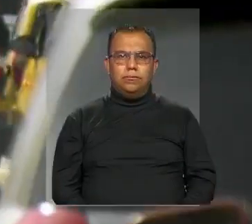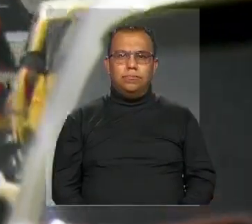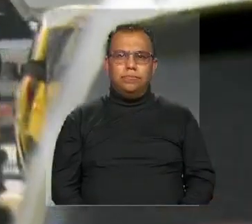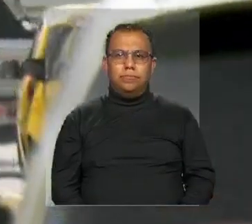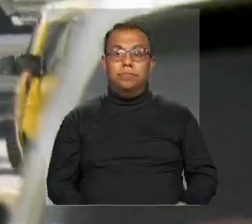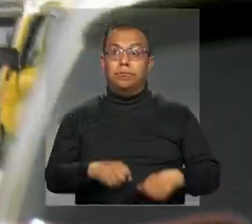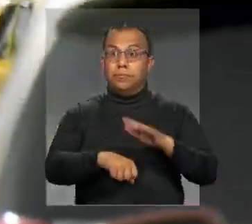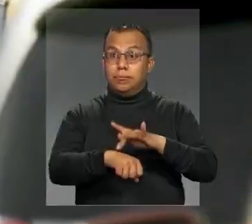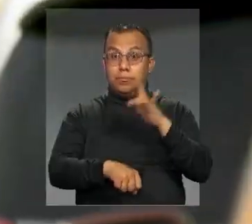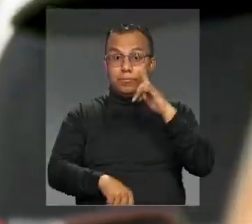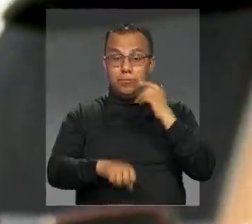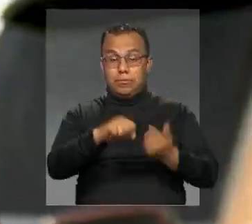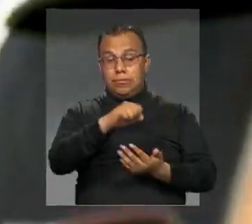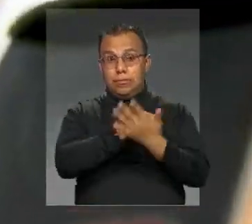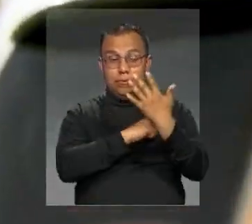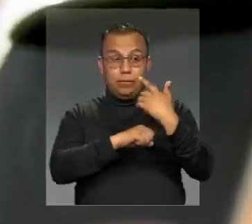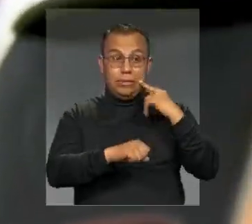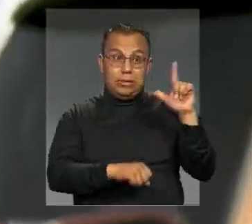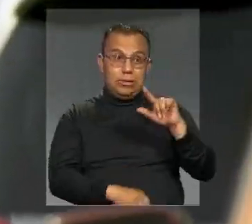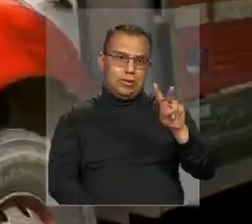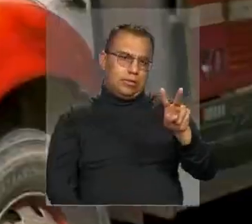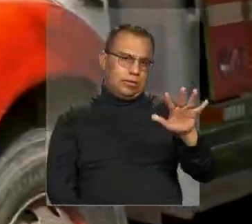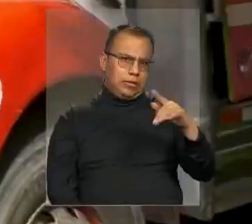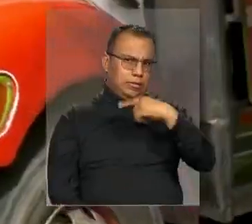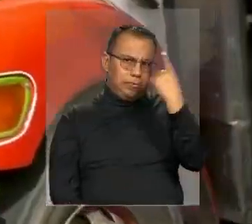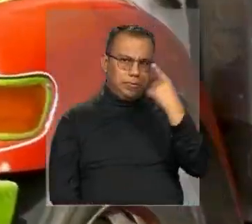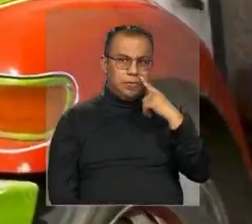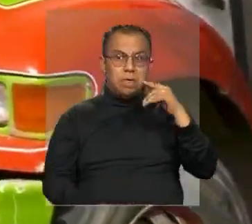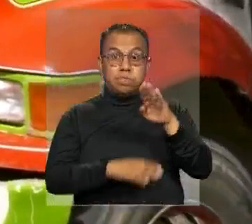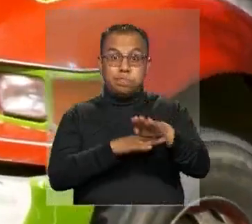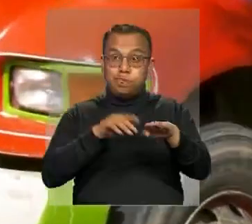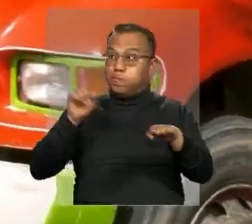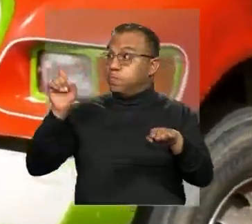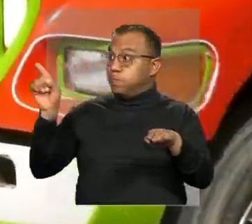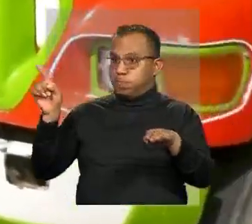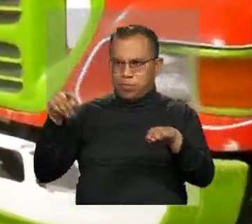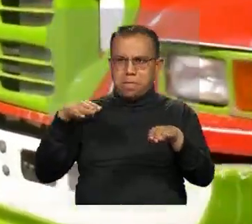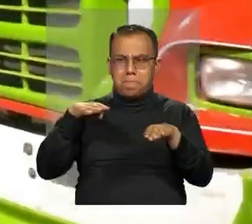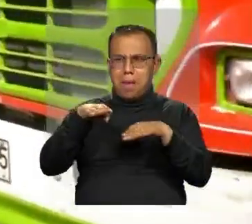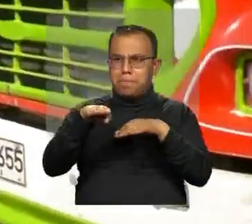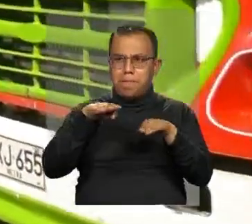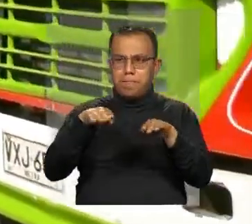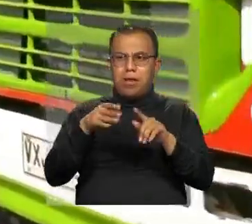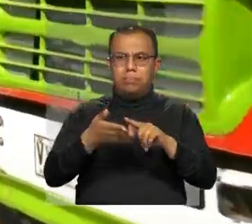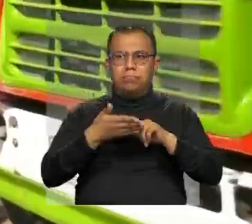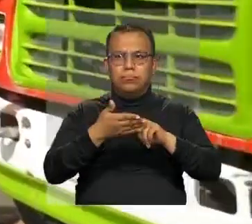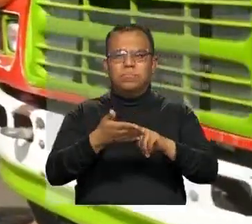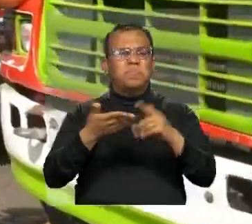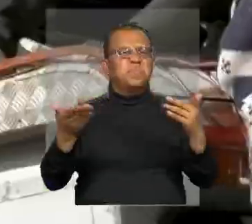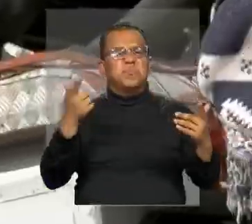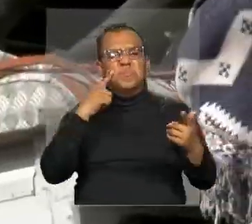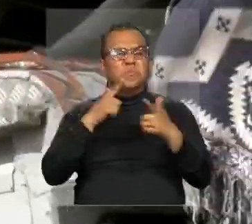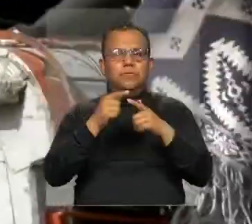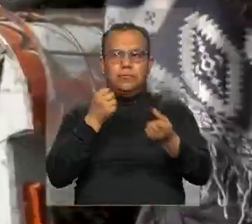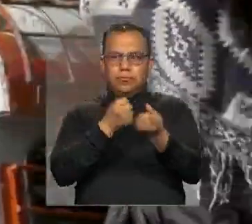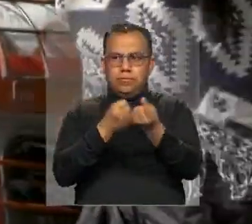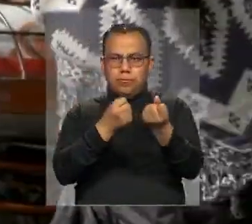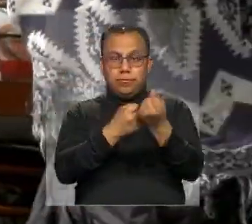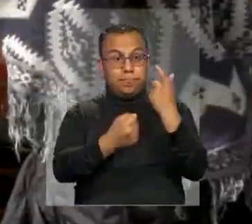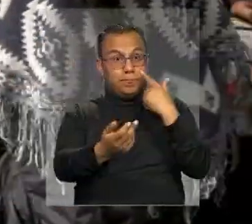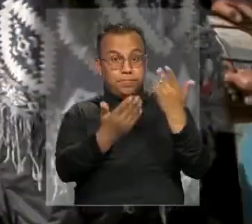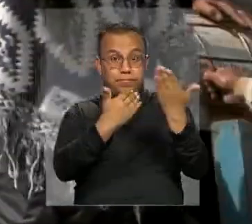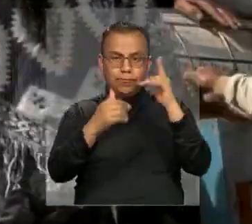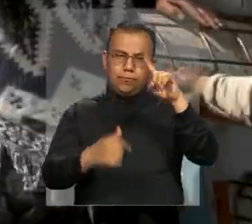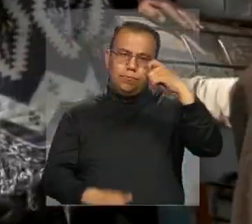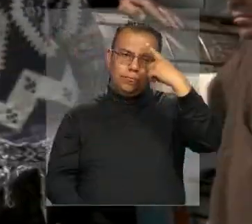Desde la mañana del lunes 25 de septiembre, varias chivas llegaron a Bogotá con el fin de demostrar su respaldo a las marchas convocadas